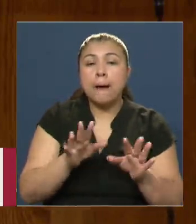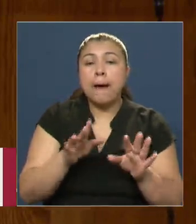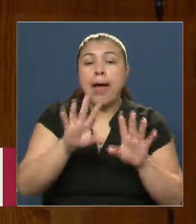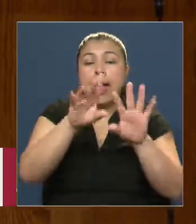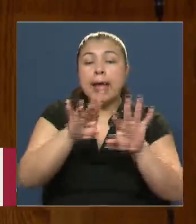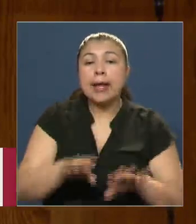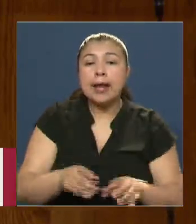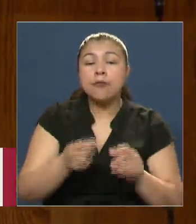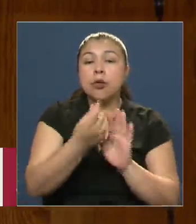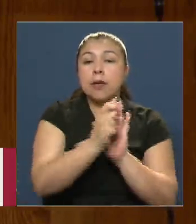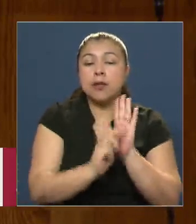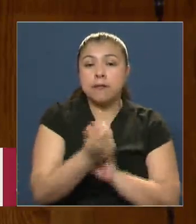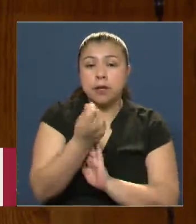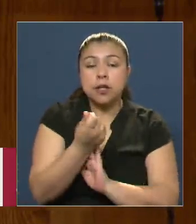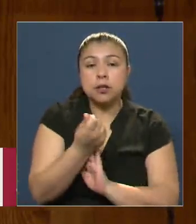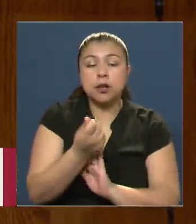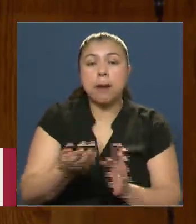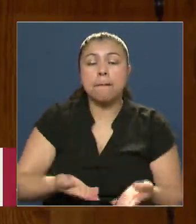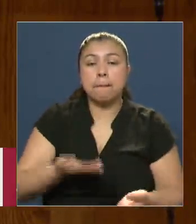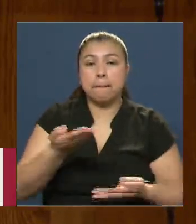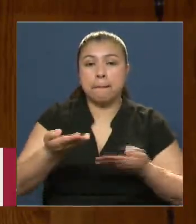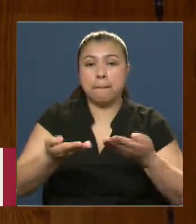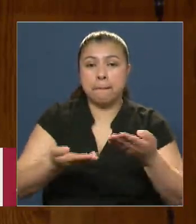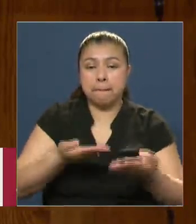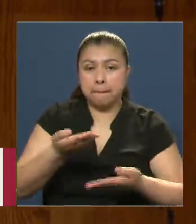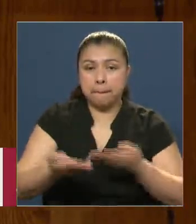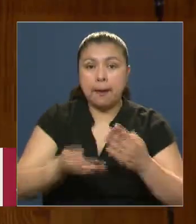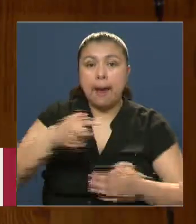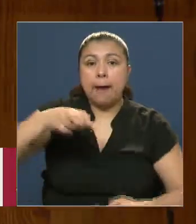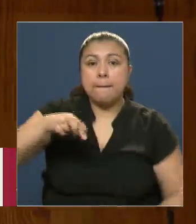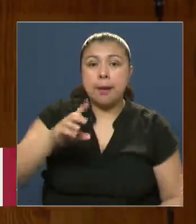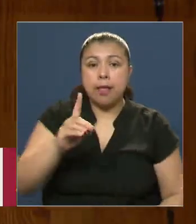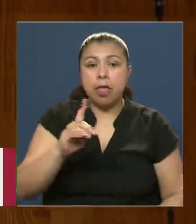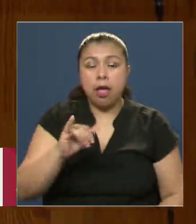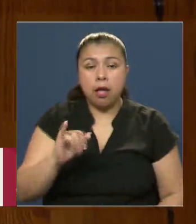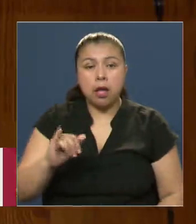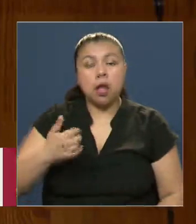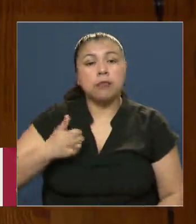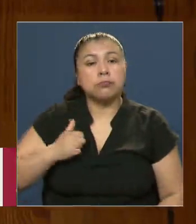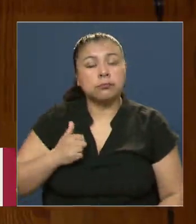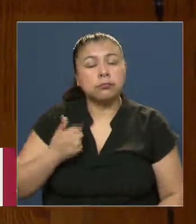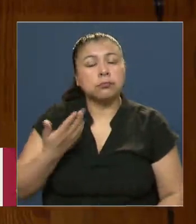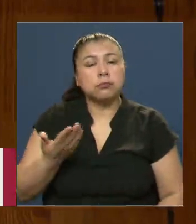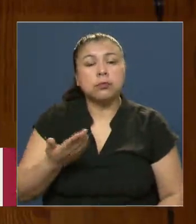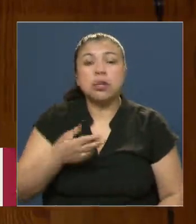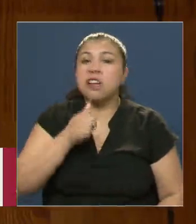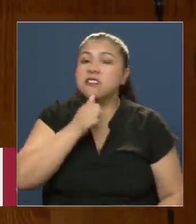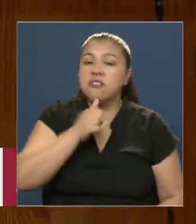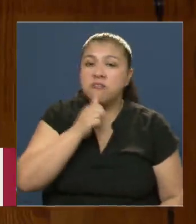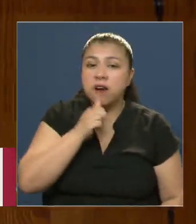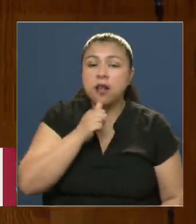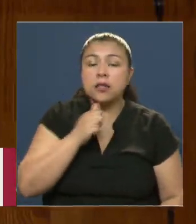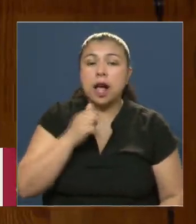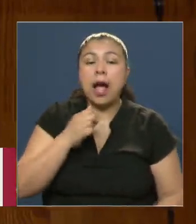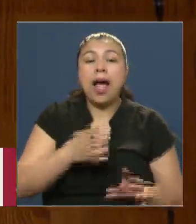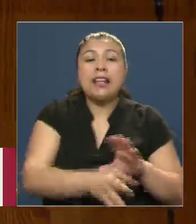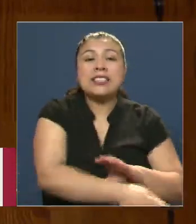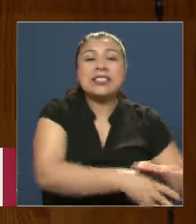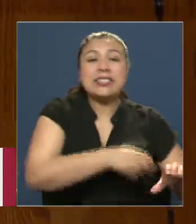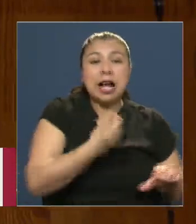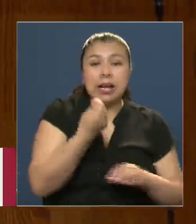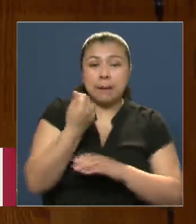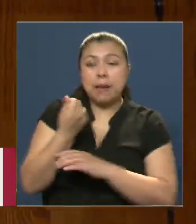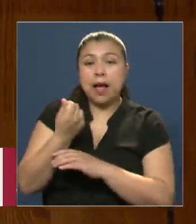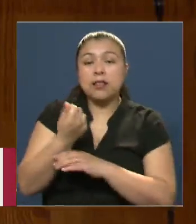informe financiero, la que será aportada por el presupuesto de la PDI, y si faltare, se suplementará con los fondos del Tesoro Público.